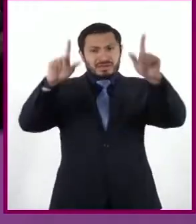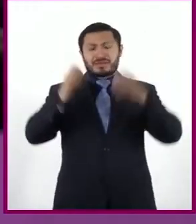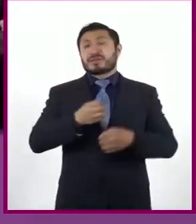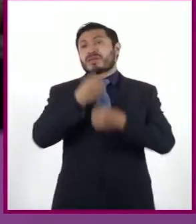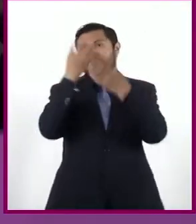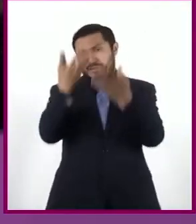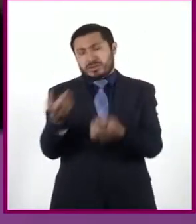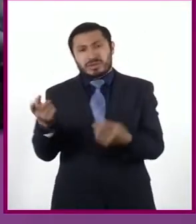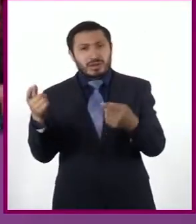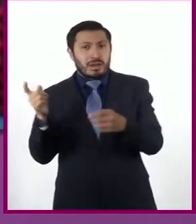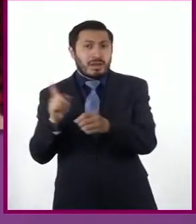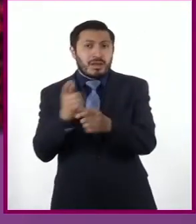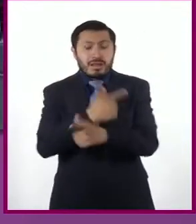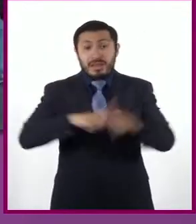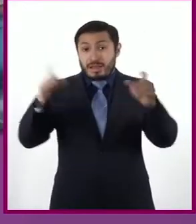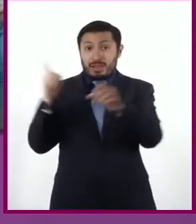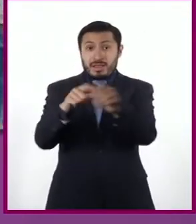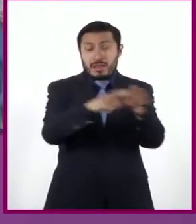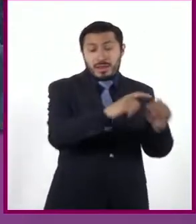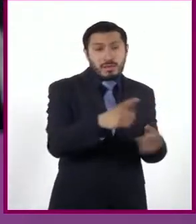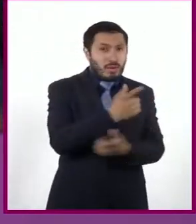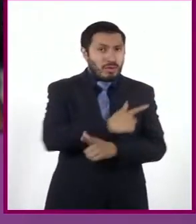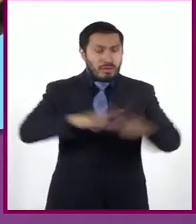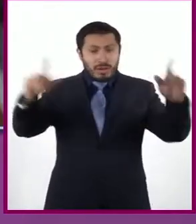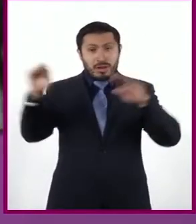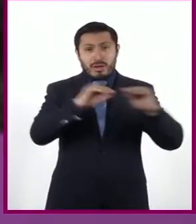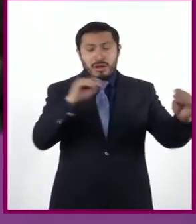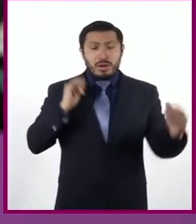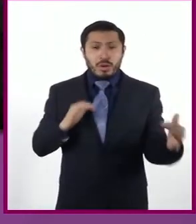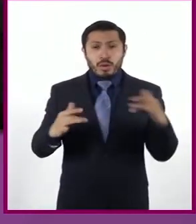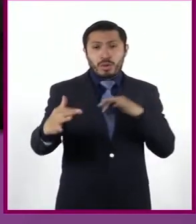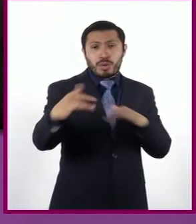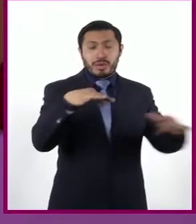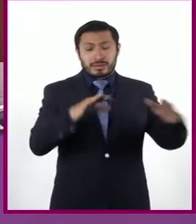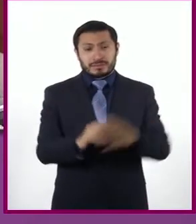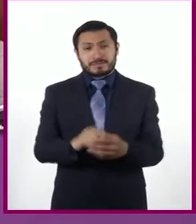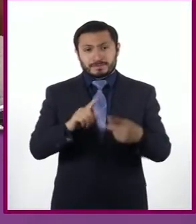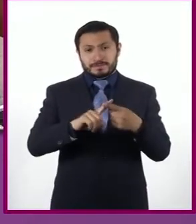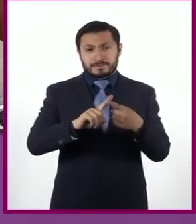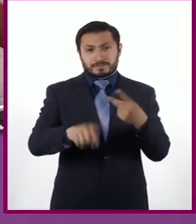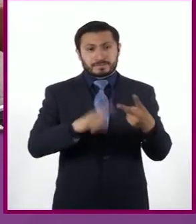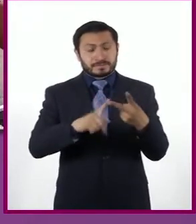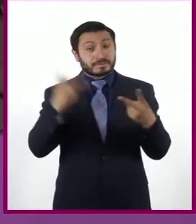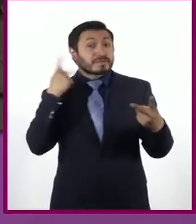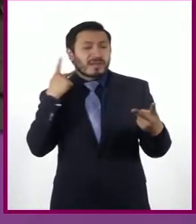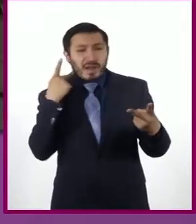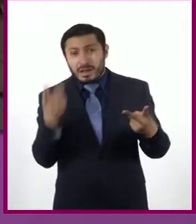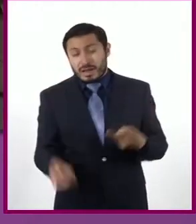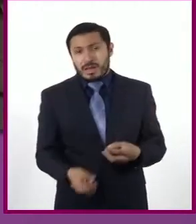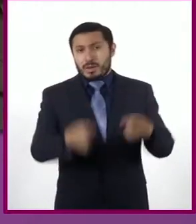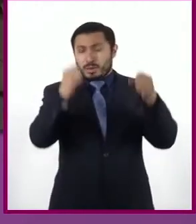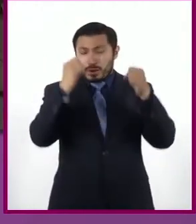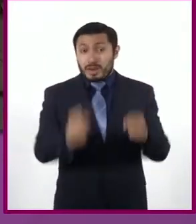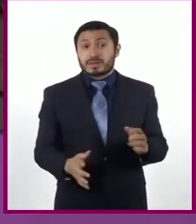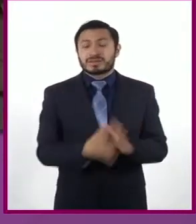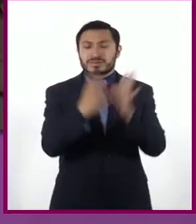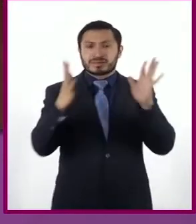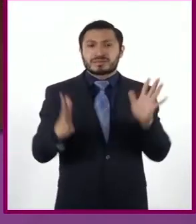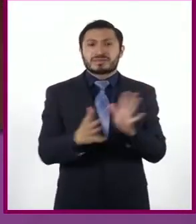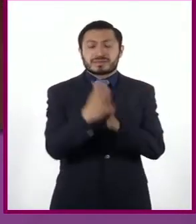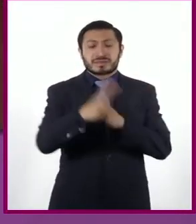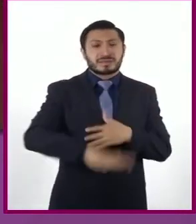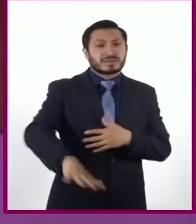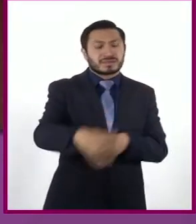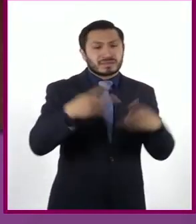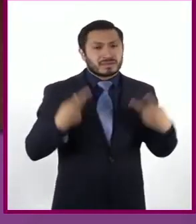de asociación y de tránsito. Los derechos políticos se encargan de garantizar la participación ciudadana